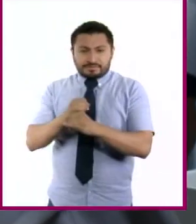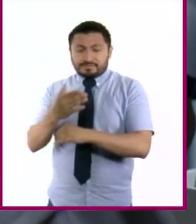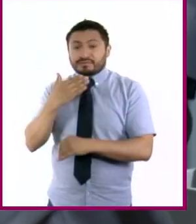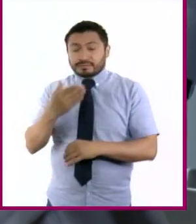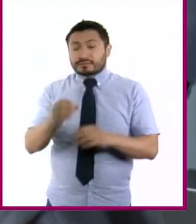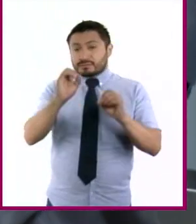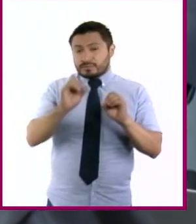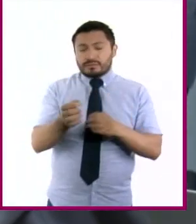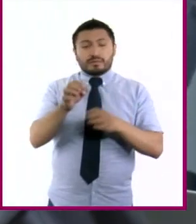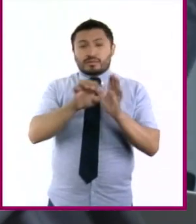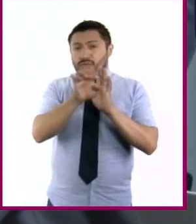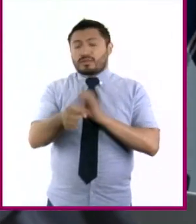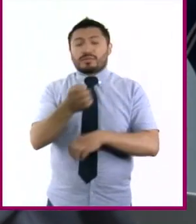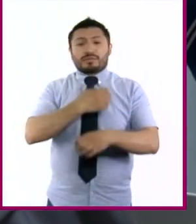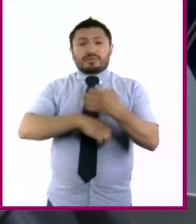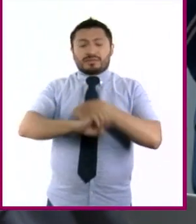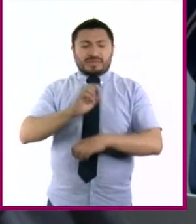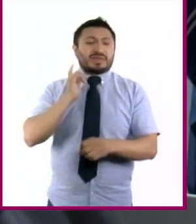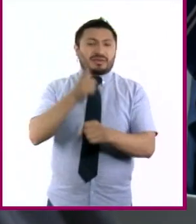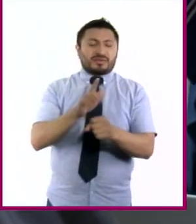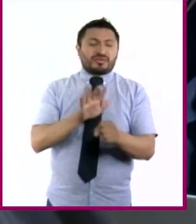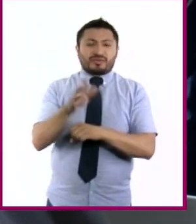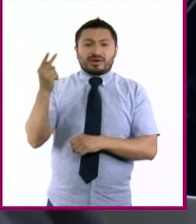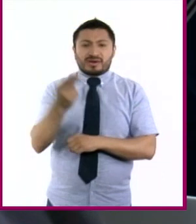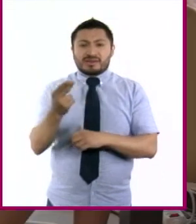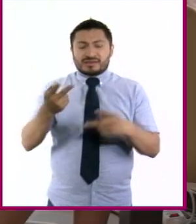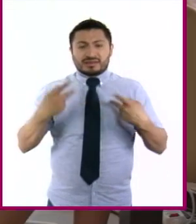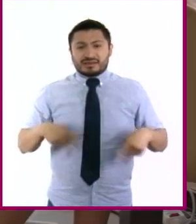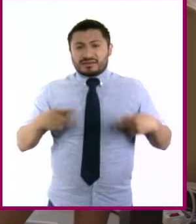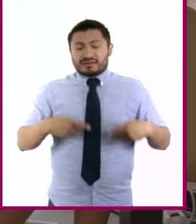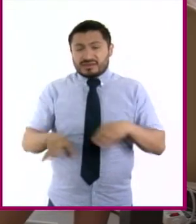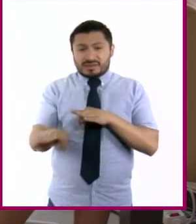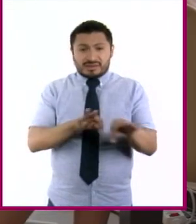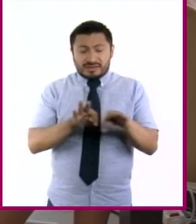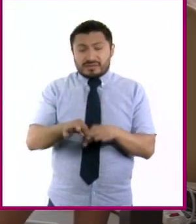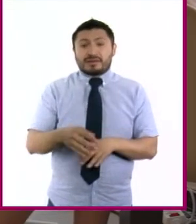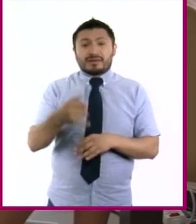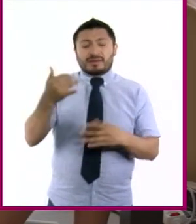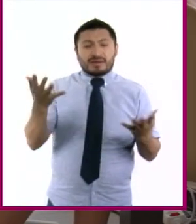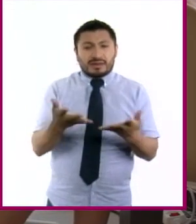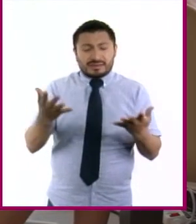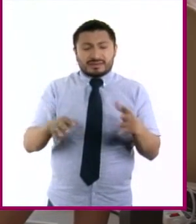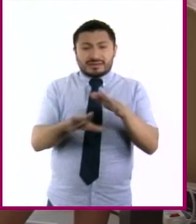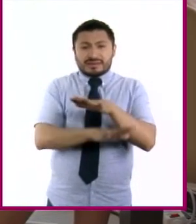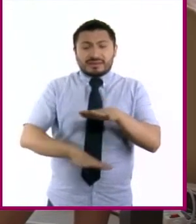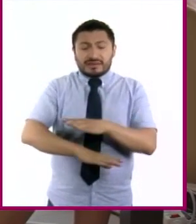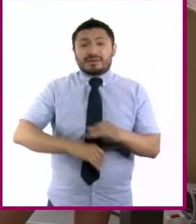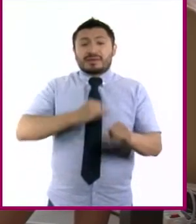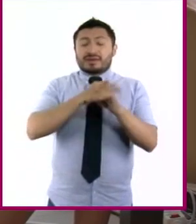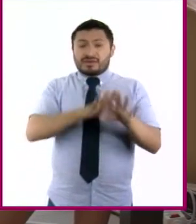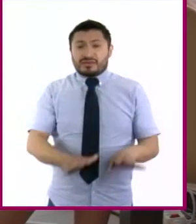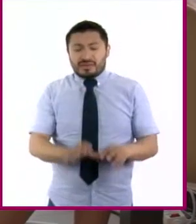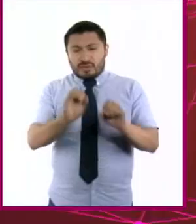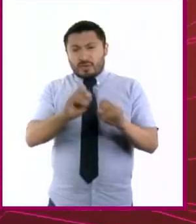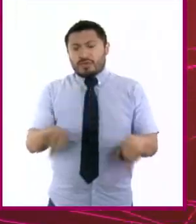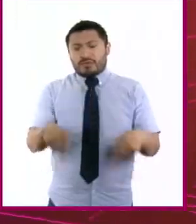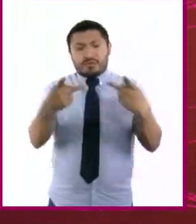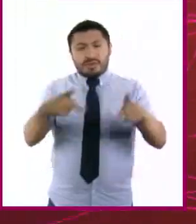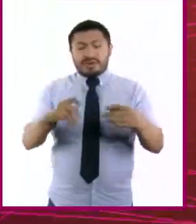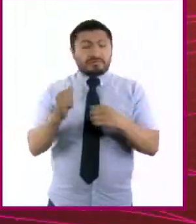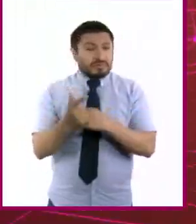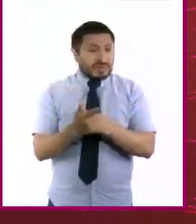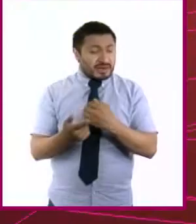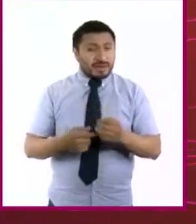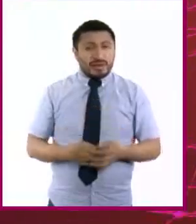empresa puede saber lo que sus clientes necesitan, hacer una base de datos o realizar una estrategia de mercadotecnia para vender algún producto.